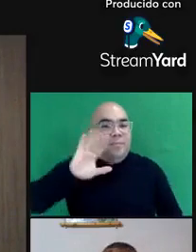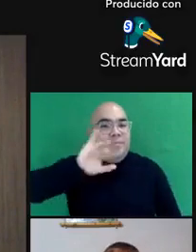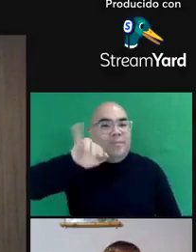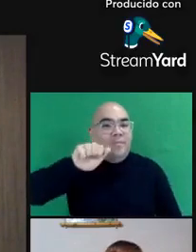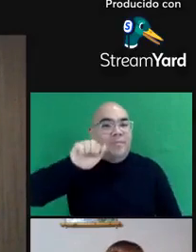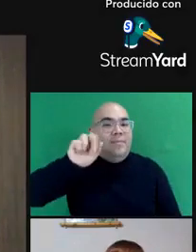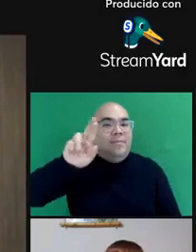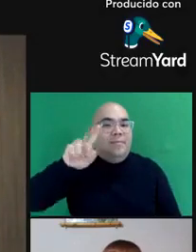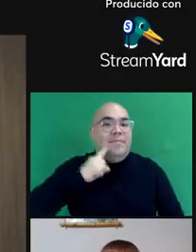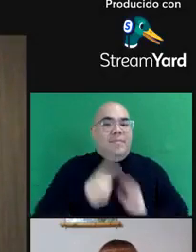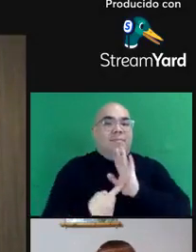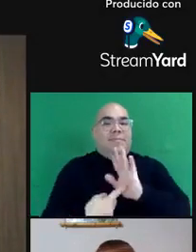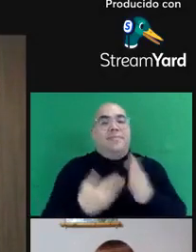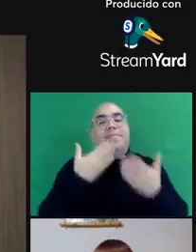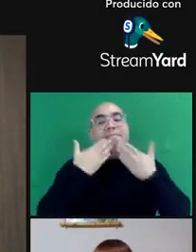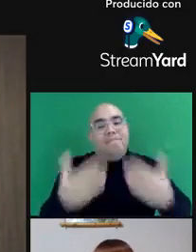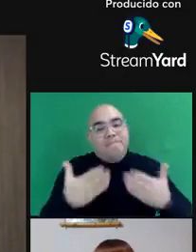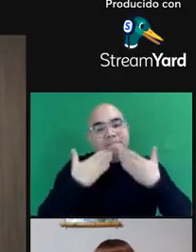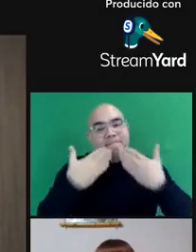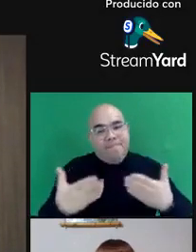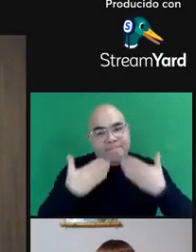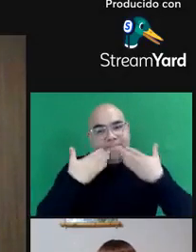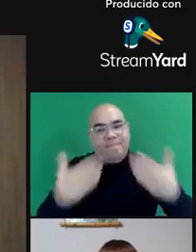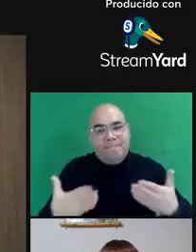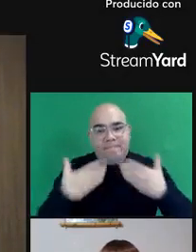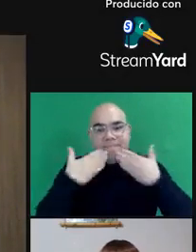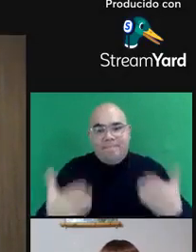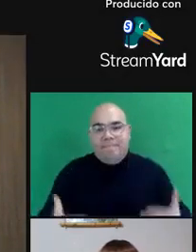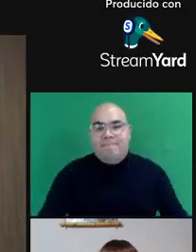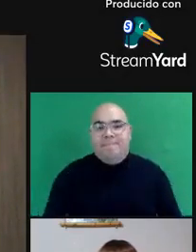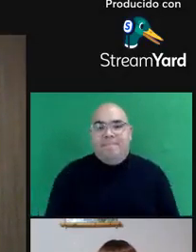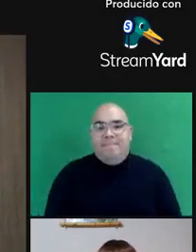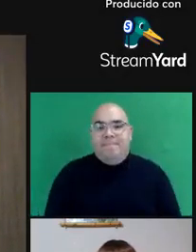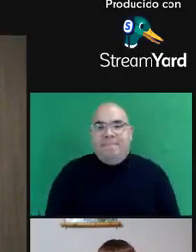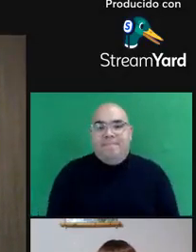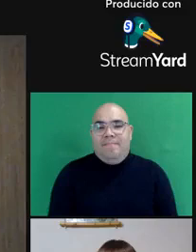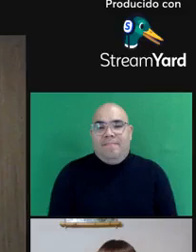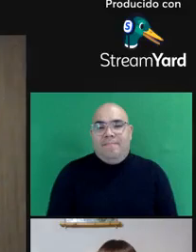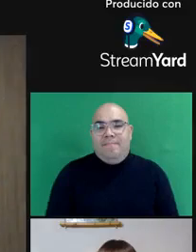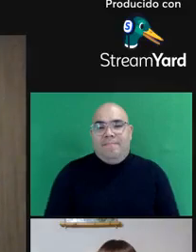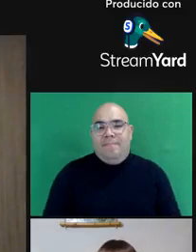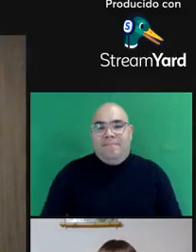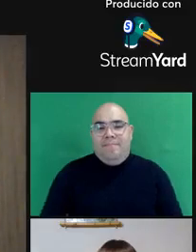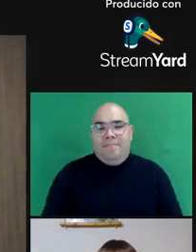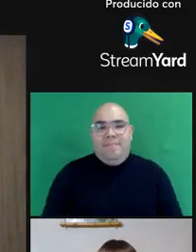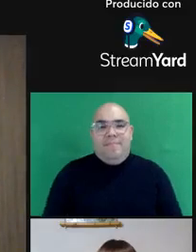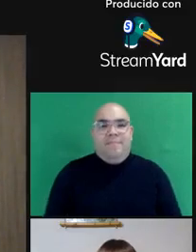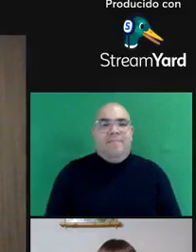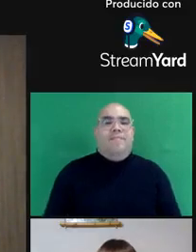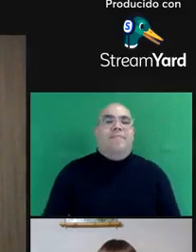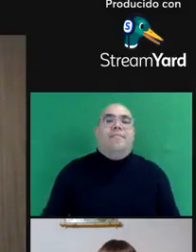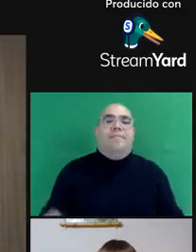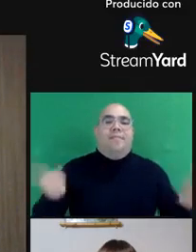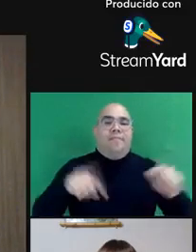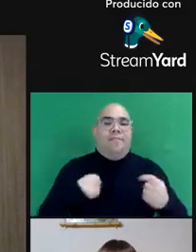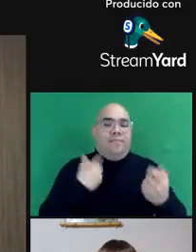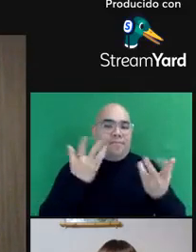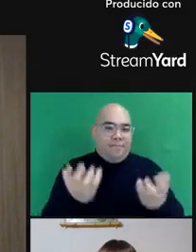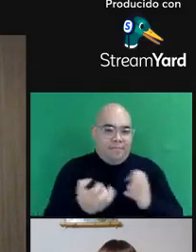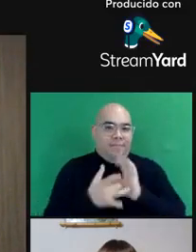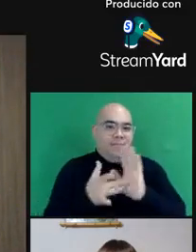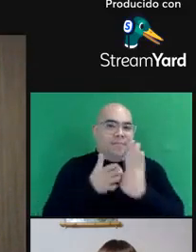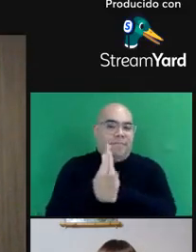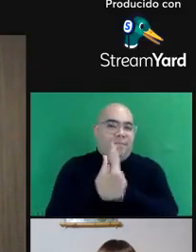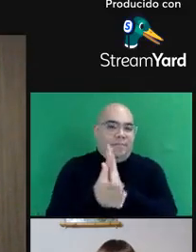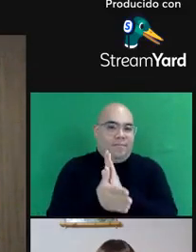Nuevamente, muchas gracias y bueno, ya, adelante. Bueno, primero, gracias, muchas gracias, no solamente